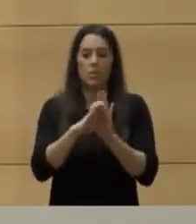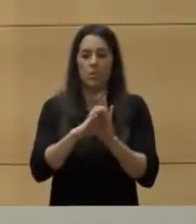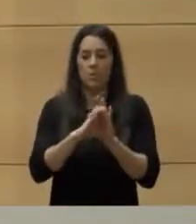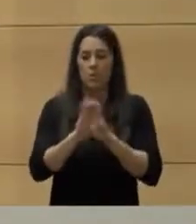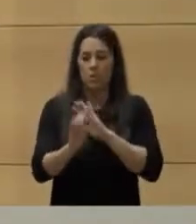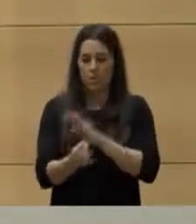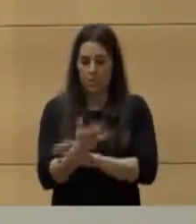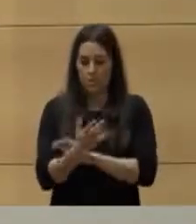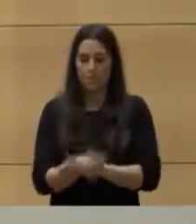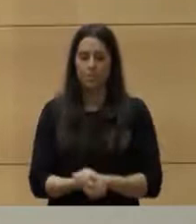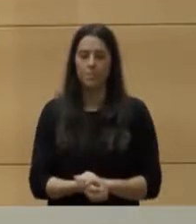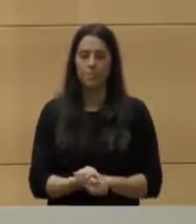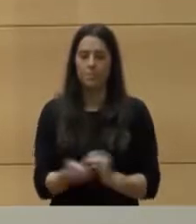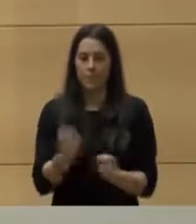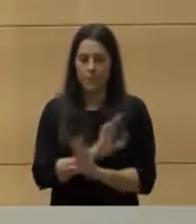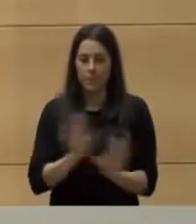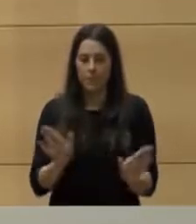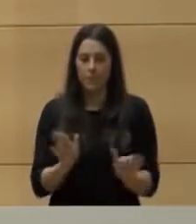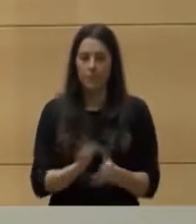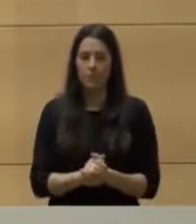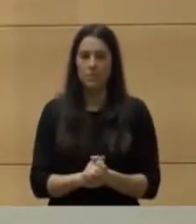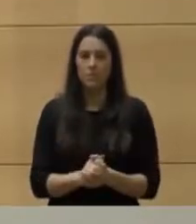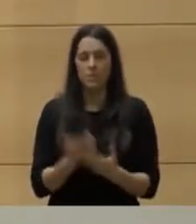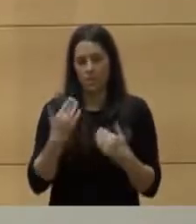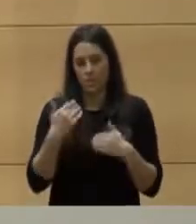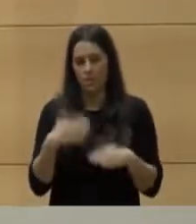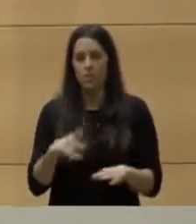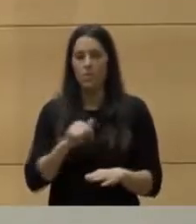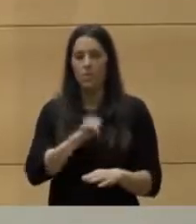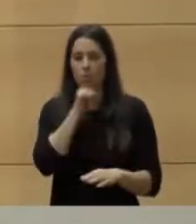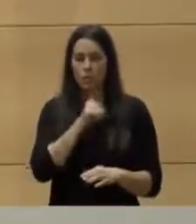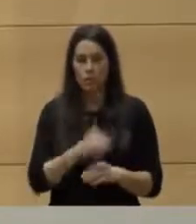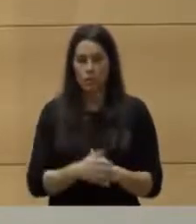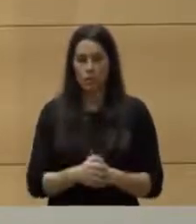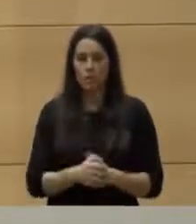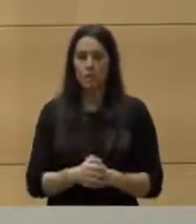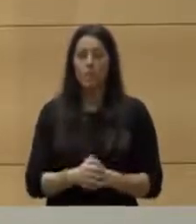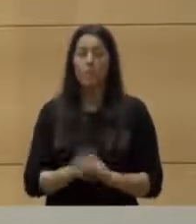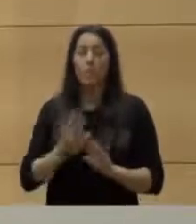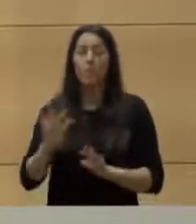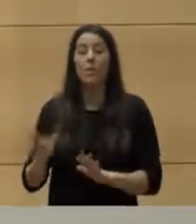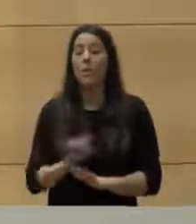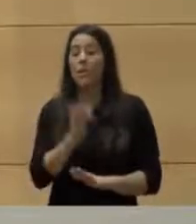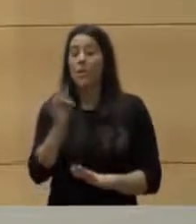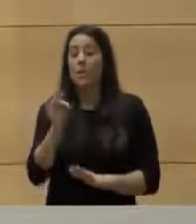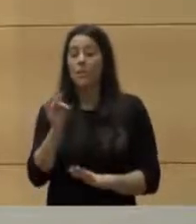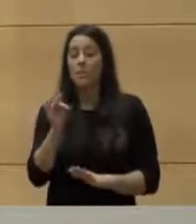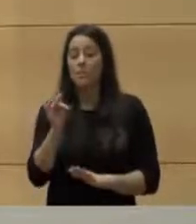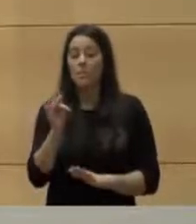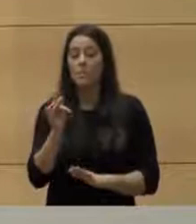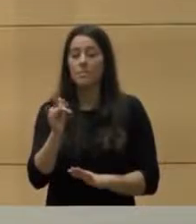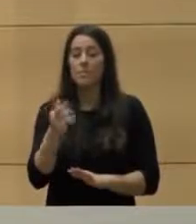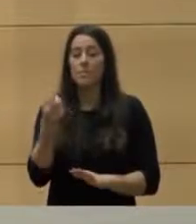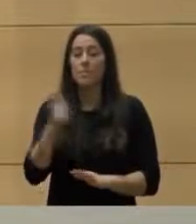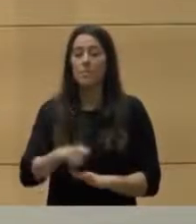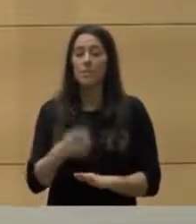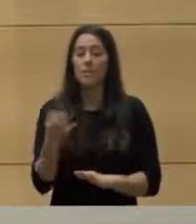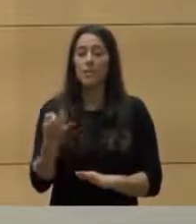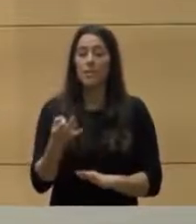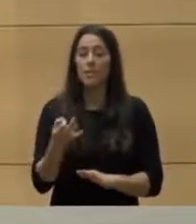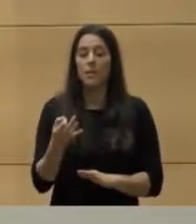proceso. Nada más, que ya es bastante. Pero además, asumiendo las